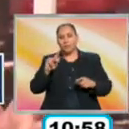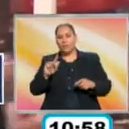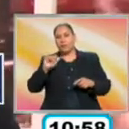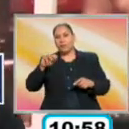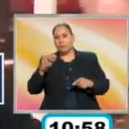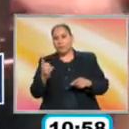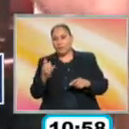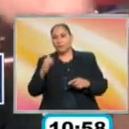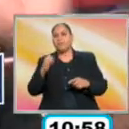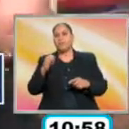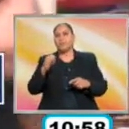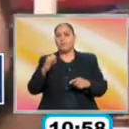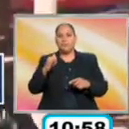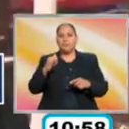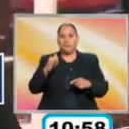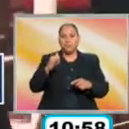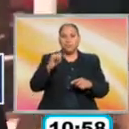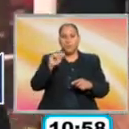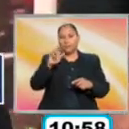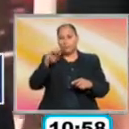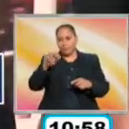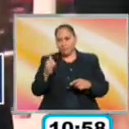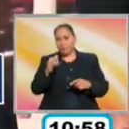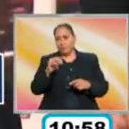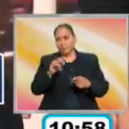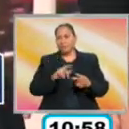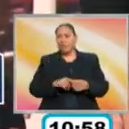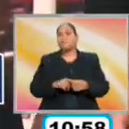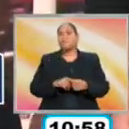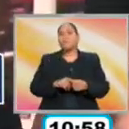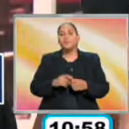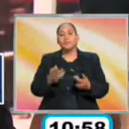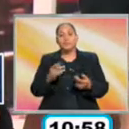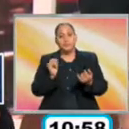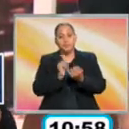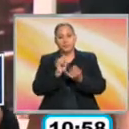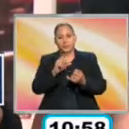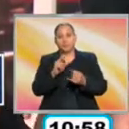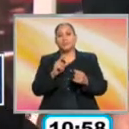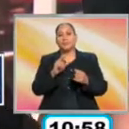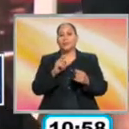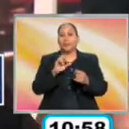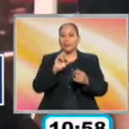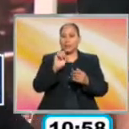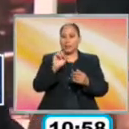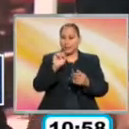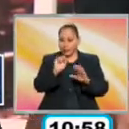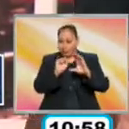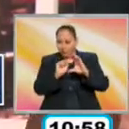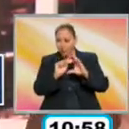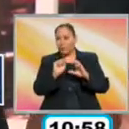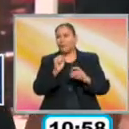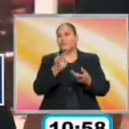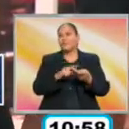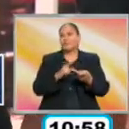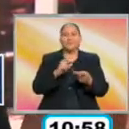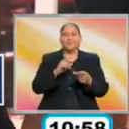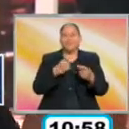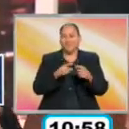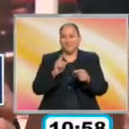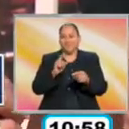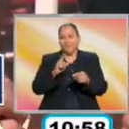que en YouTube, Army ARMY. Y bueno, estamos en Spotify, estamos En en todos Tidal, lados. estamos